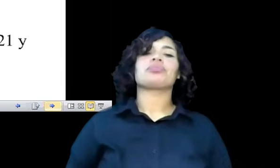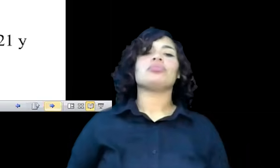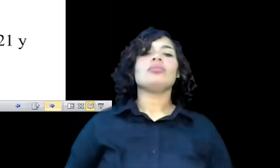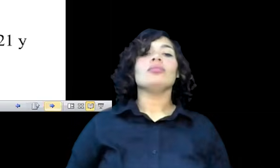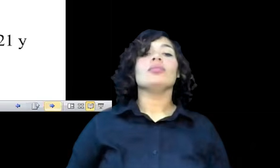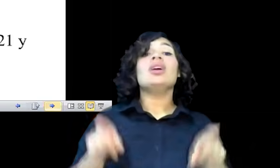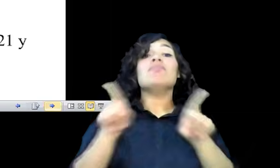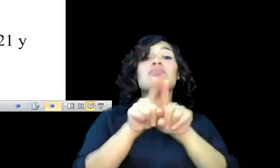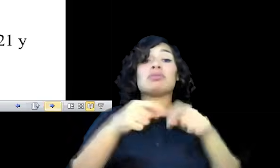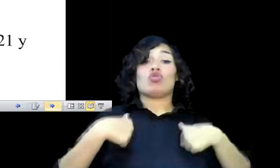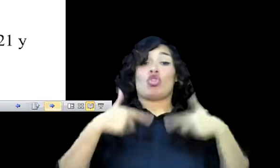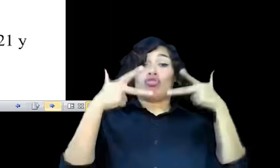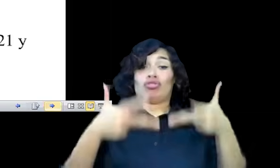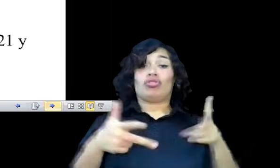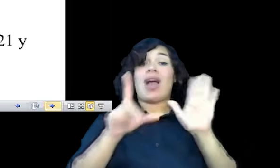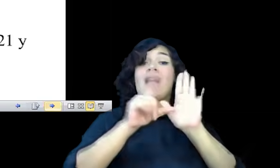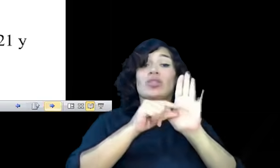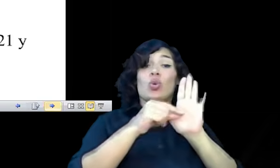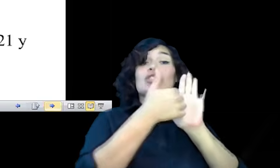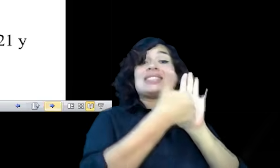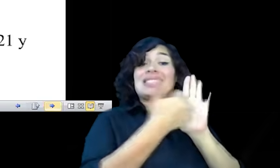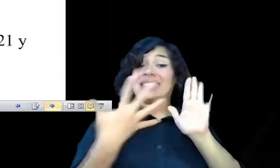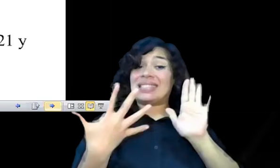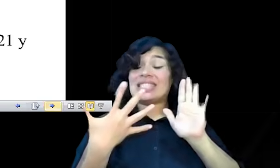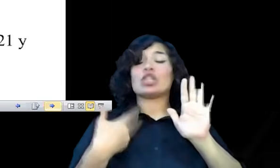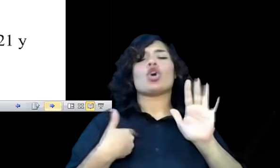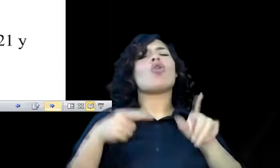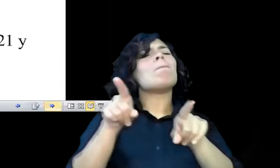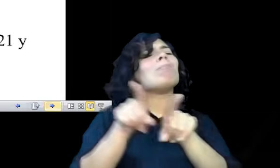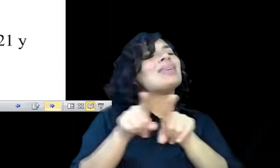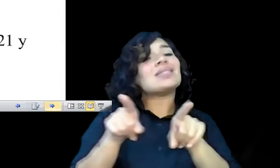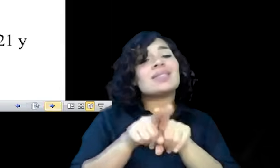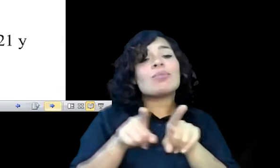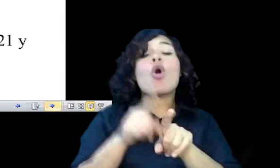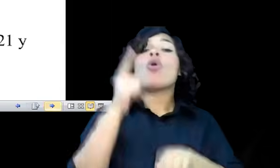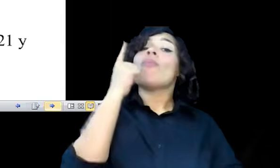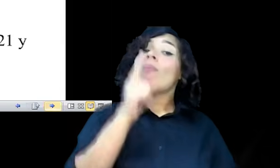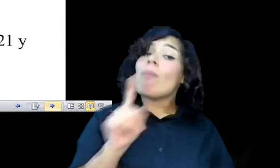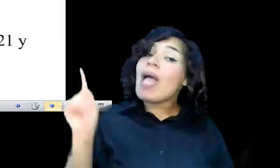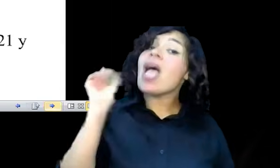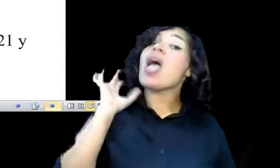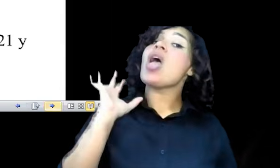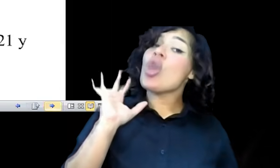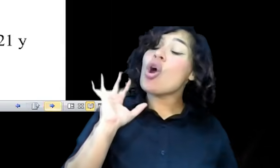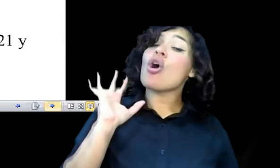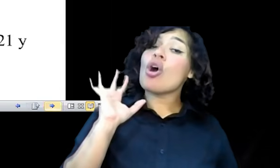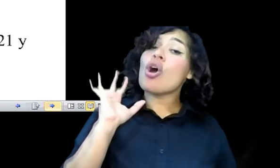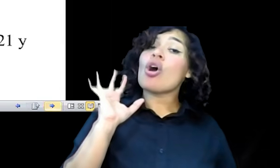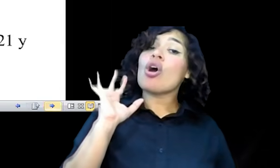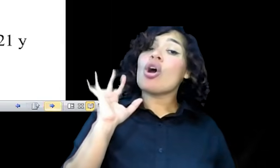Como dije, el artículo 65 era para lo mismo, pero para